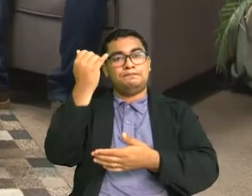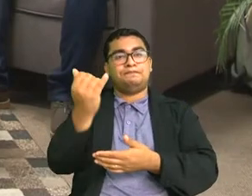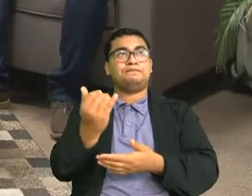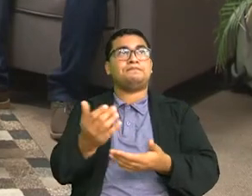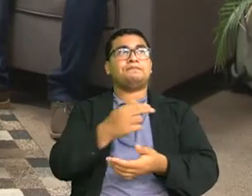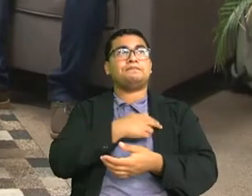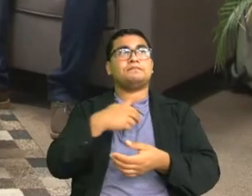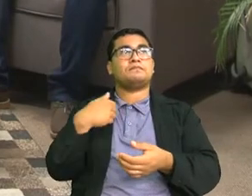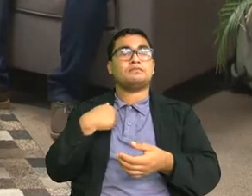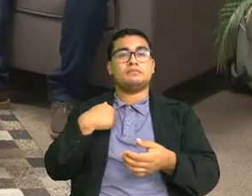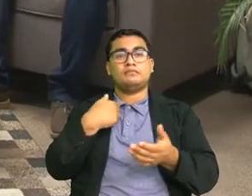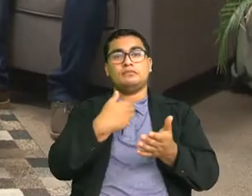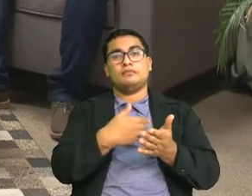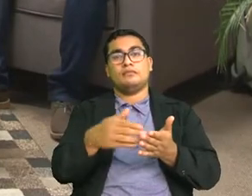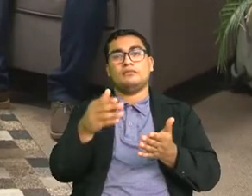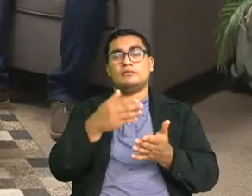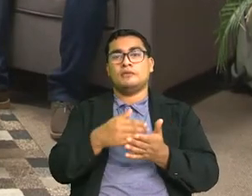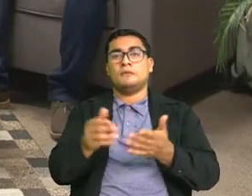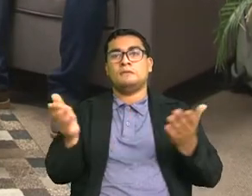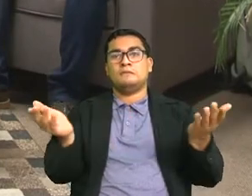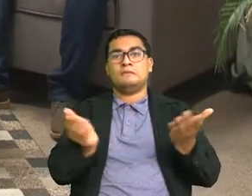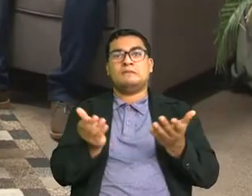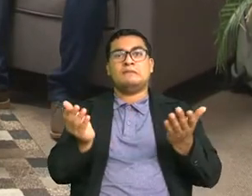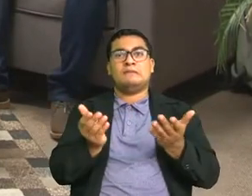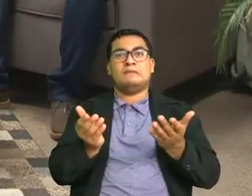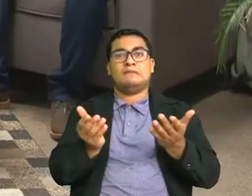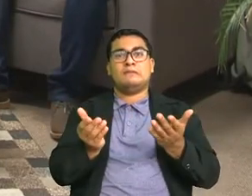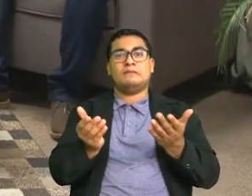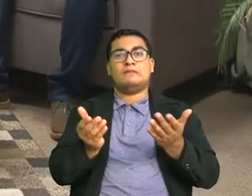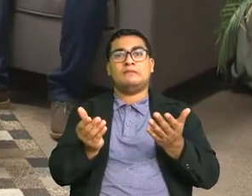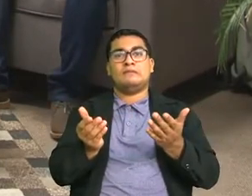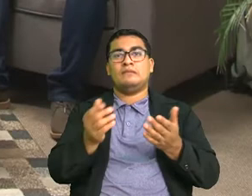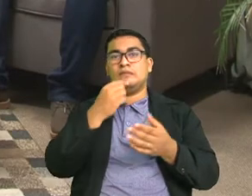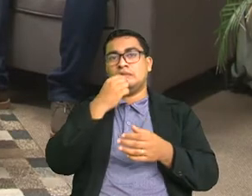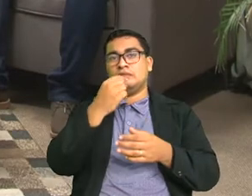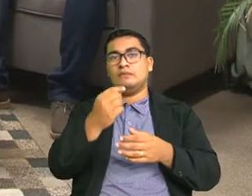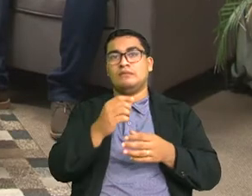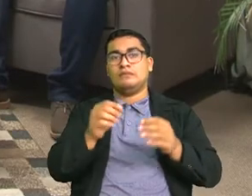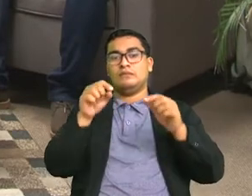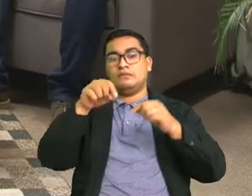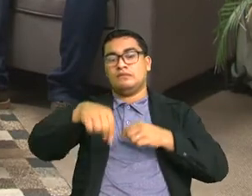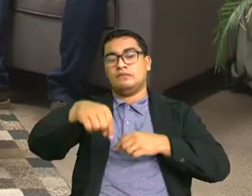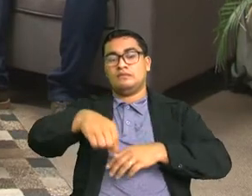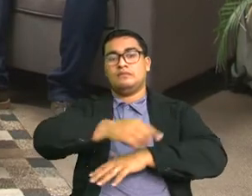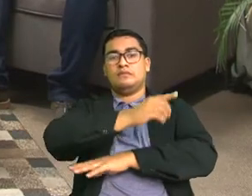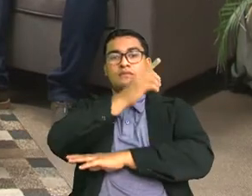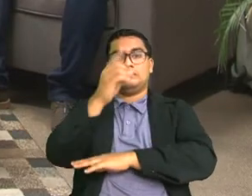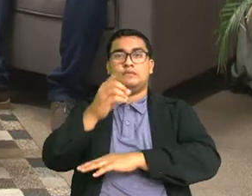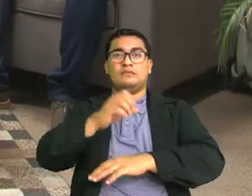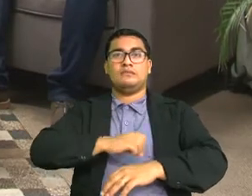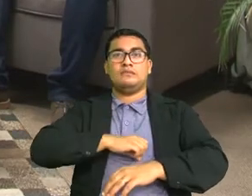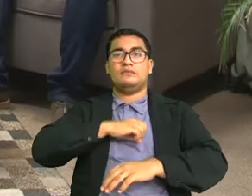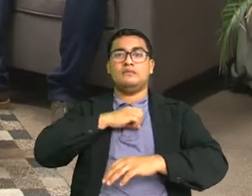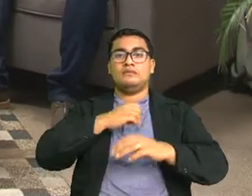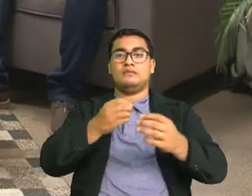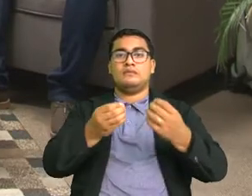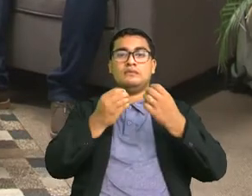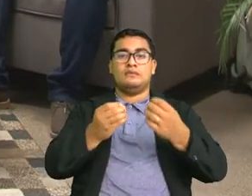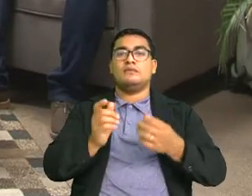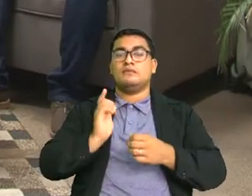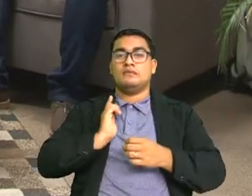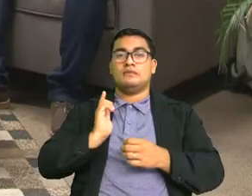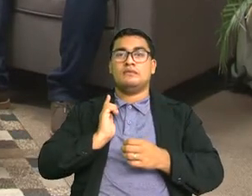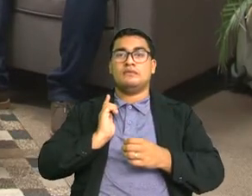más fácil que de manera el personal se replique en esto y hoy en día nos sentimos muy orgullosos de que tengamos plantas procesadoras